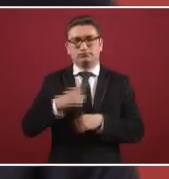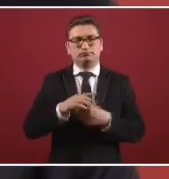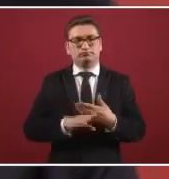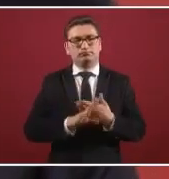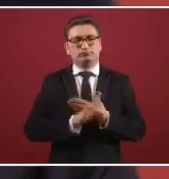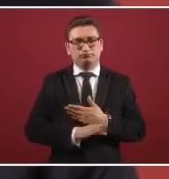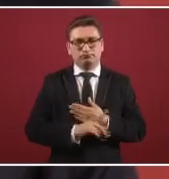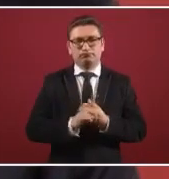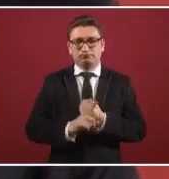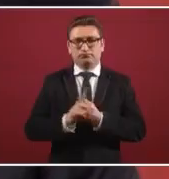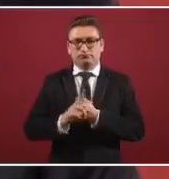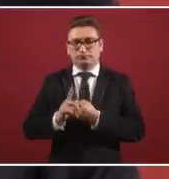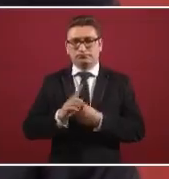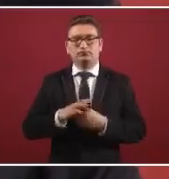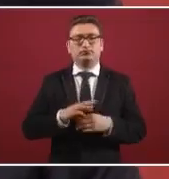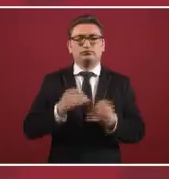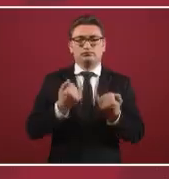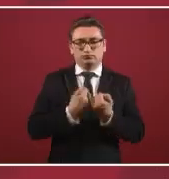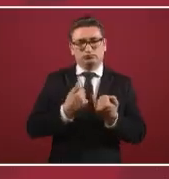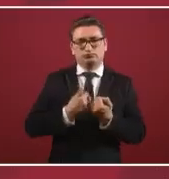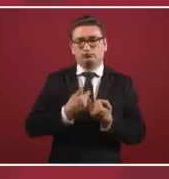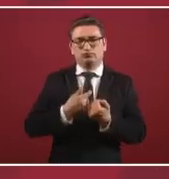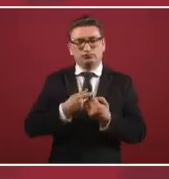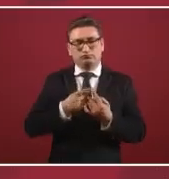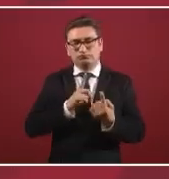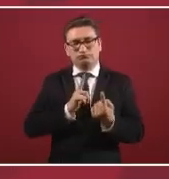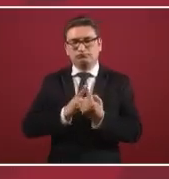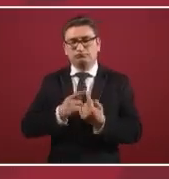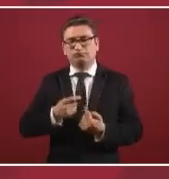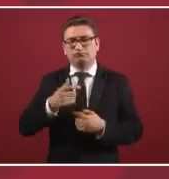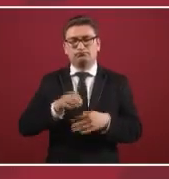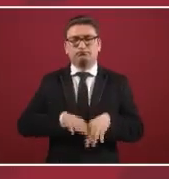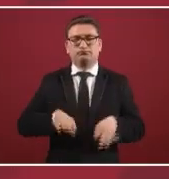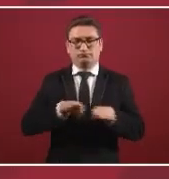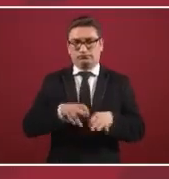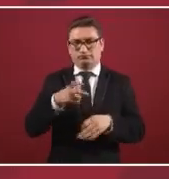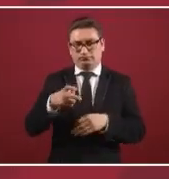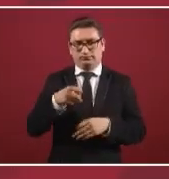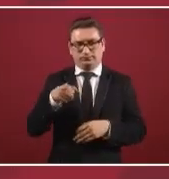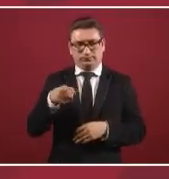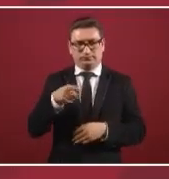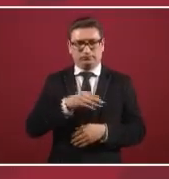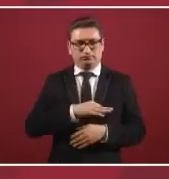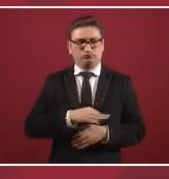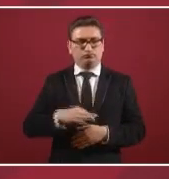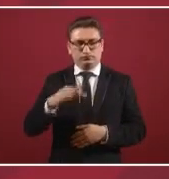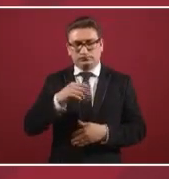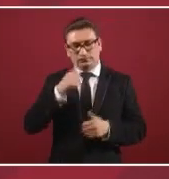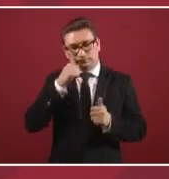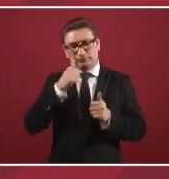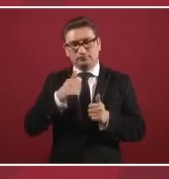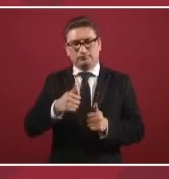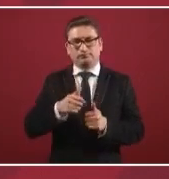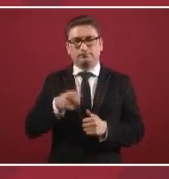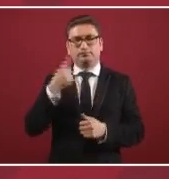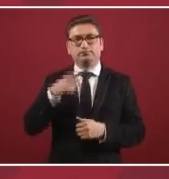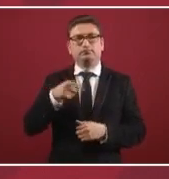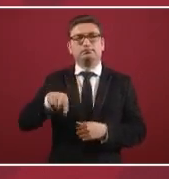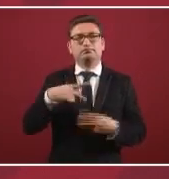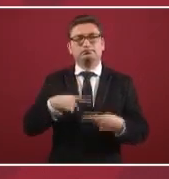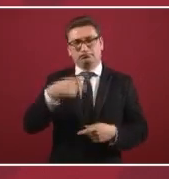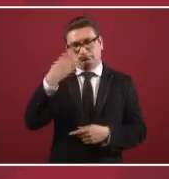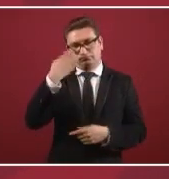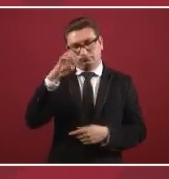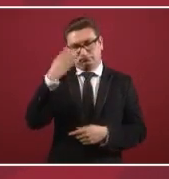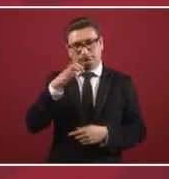preventiva y de atenciones primarias. Esa es una especialidad para tener especialistas.